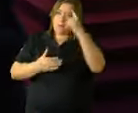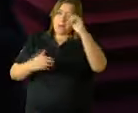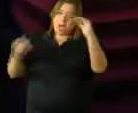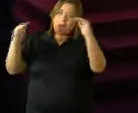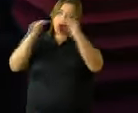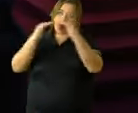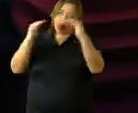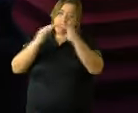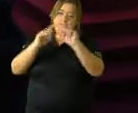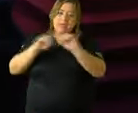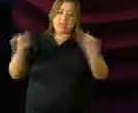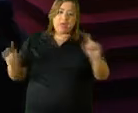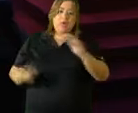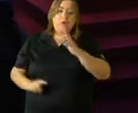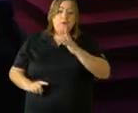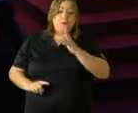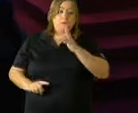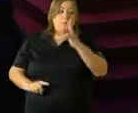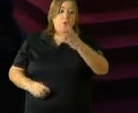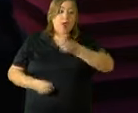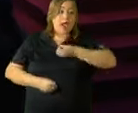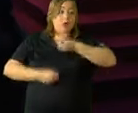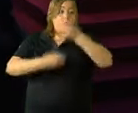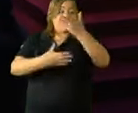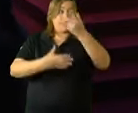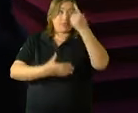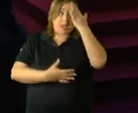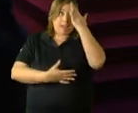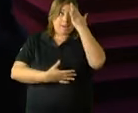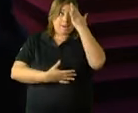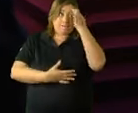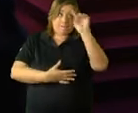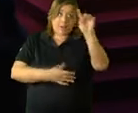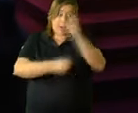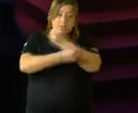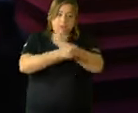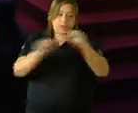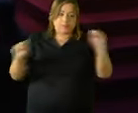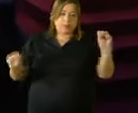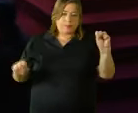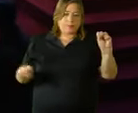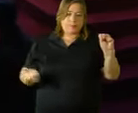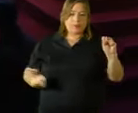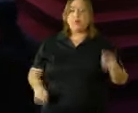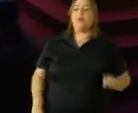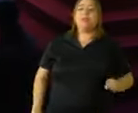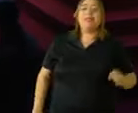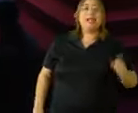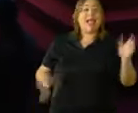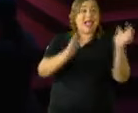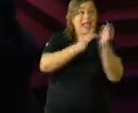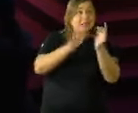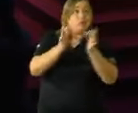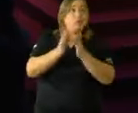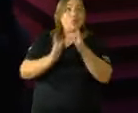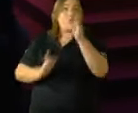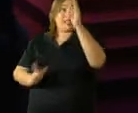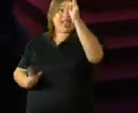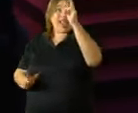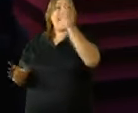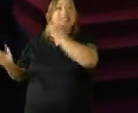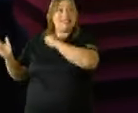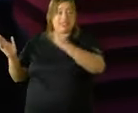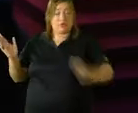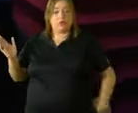boca se confiesa para salvación. Y si confesamos con nuestros labios que Jesús es el Señor, y